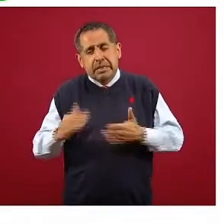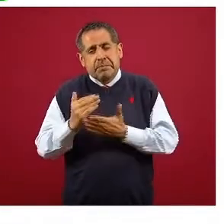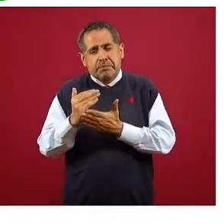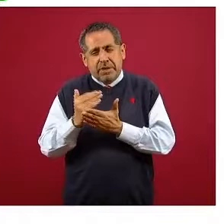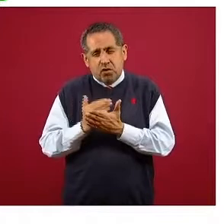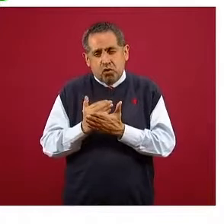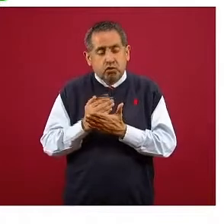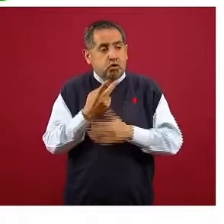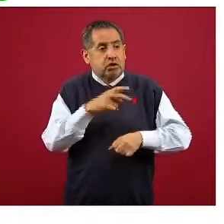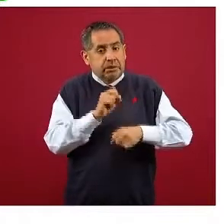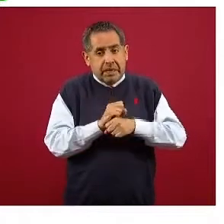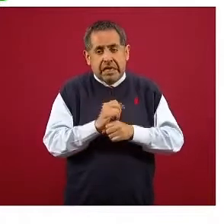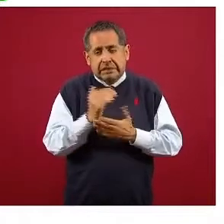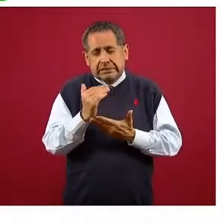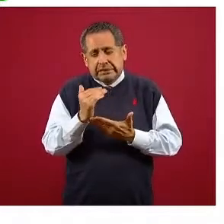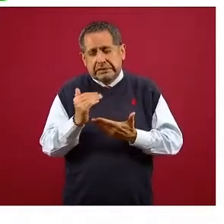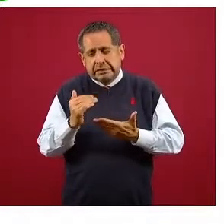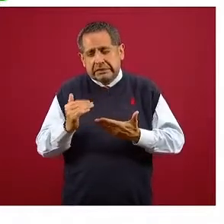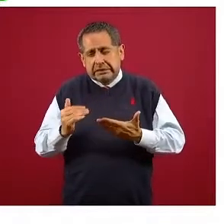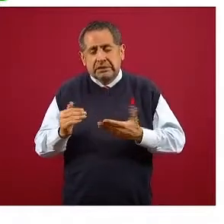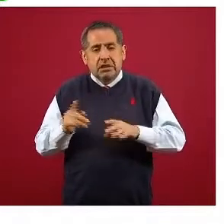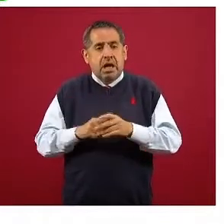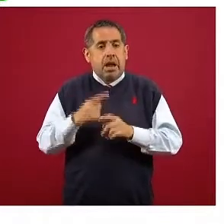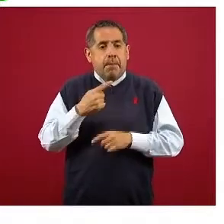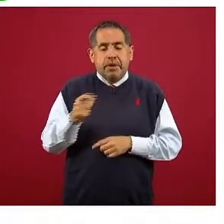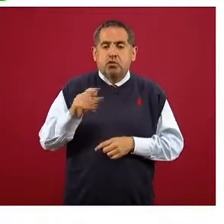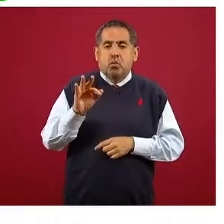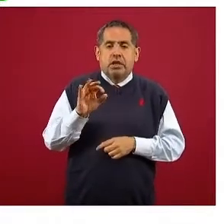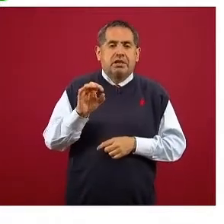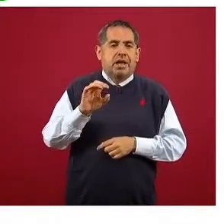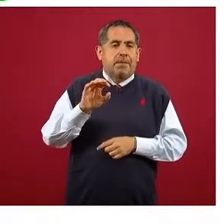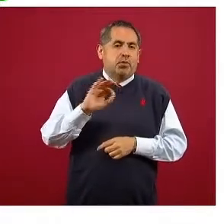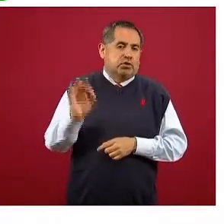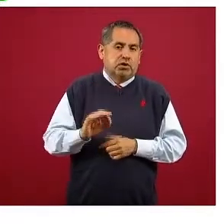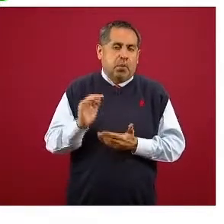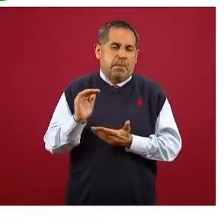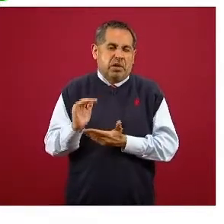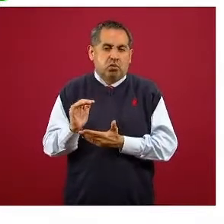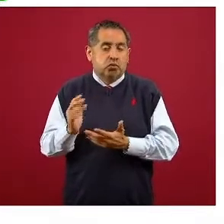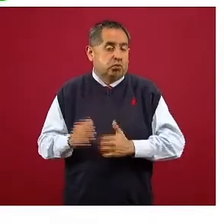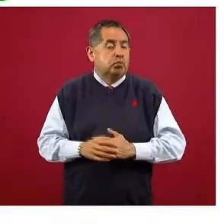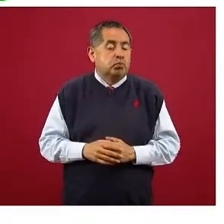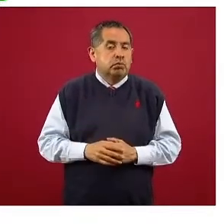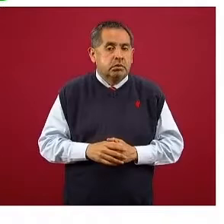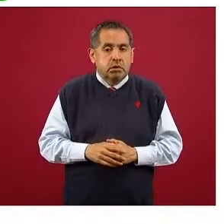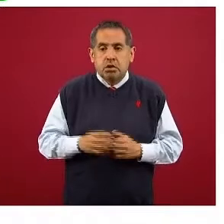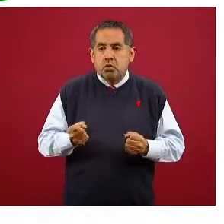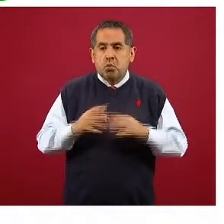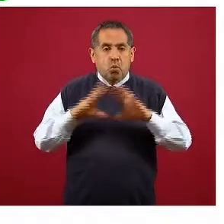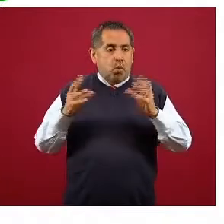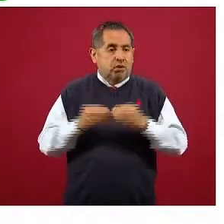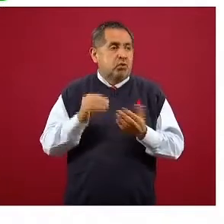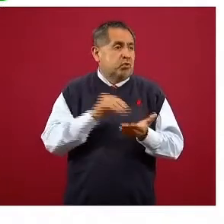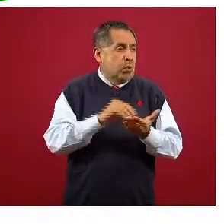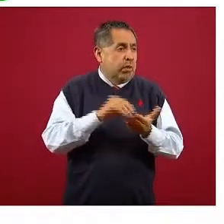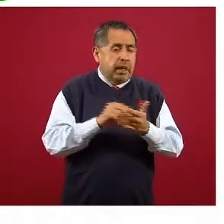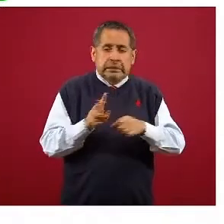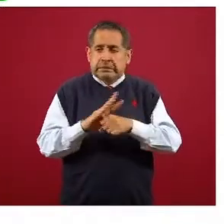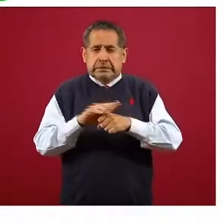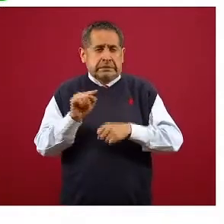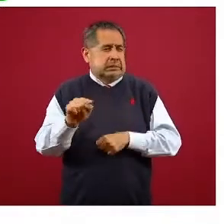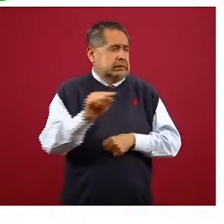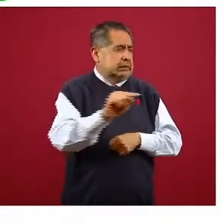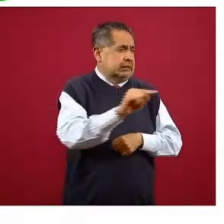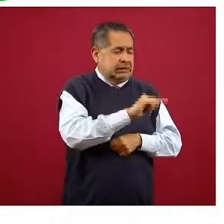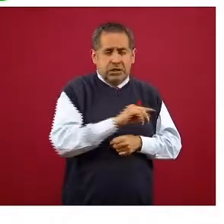2 semanas, siendo el último diferencial de menos 40%. Nuestro indicador de casos activos se ha mantenido estable